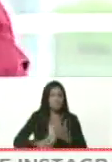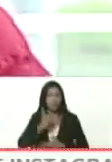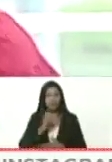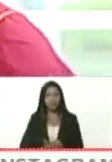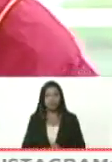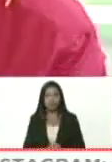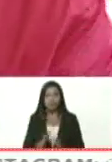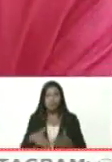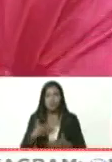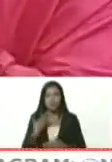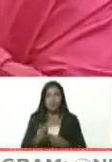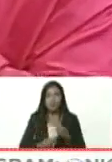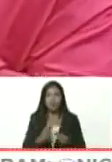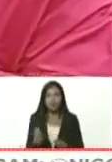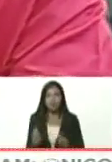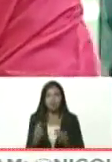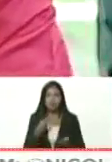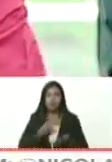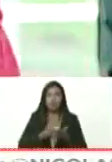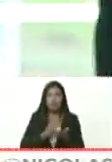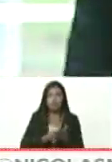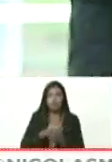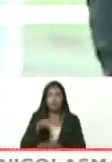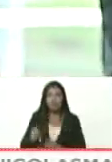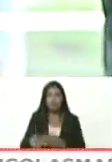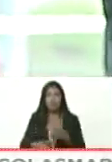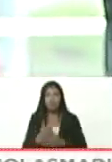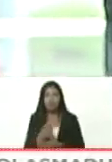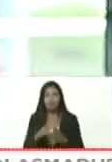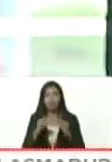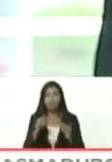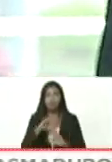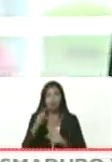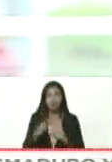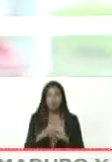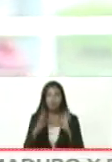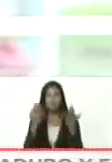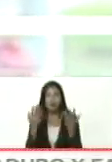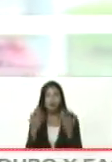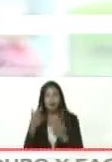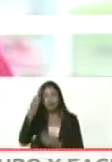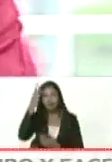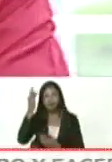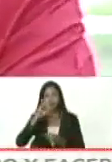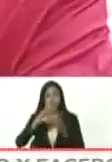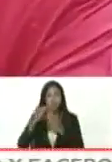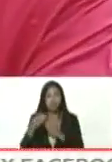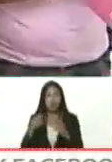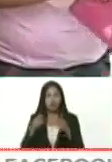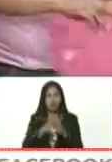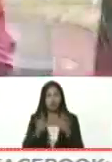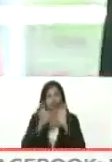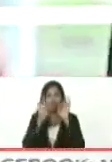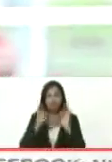para poner todos los recursos del Estado, todos en manos de los consejos comunales.